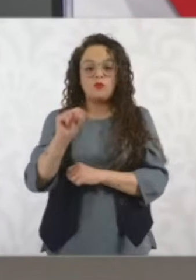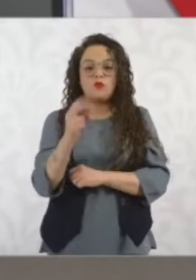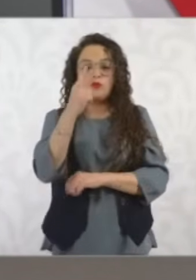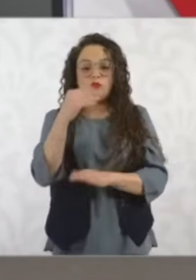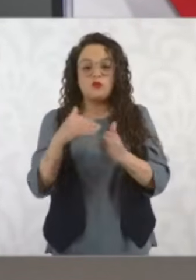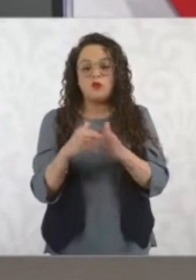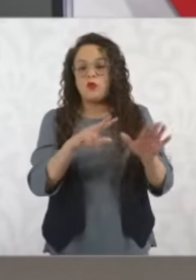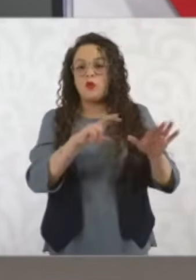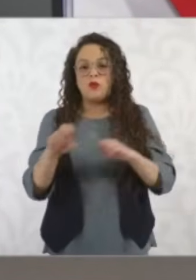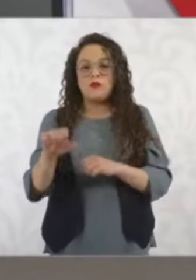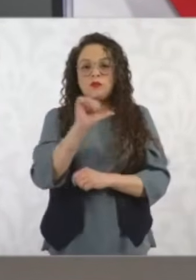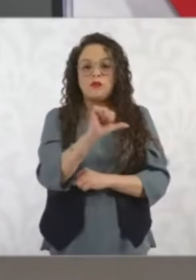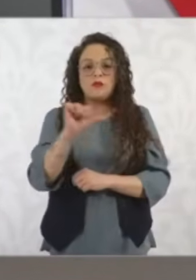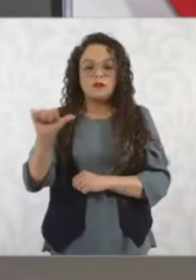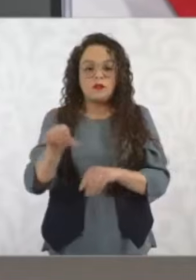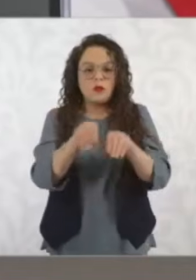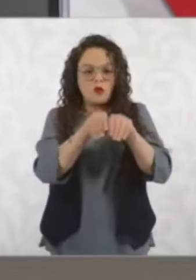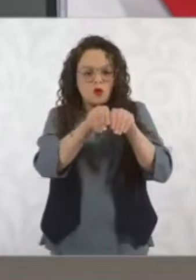282,866